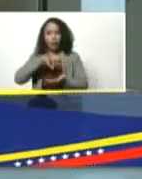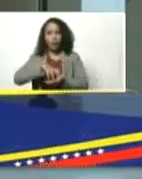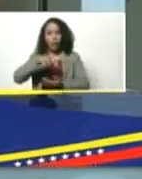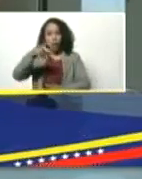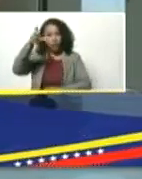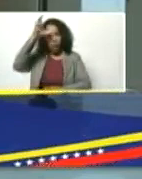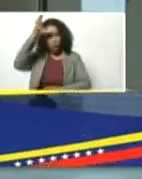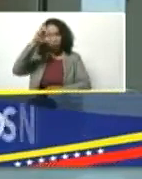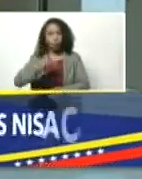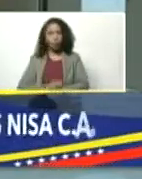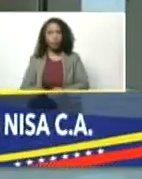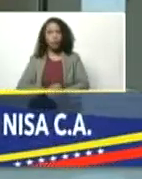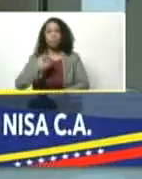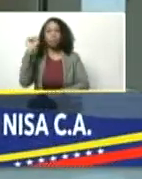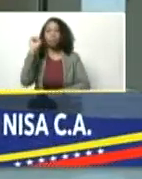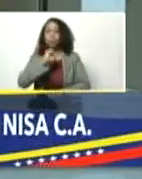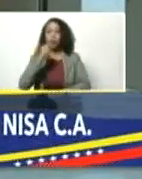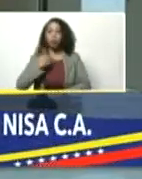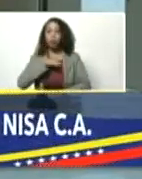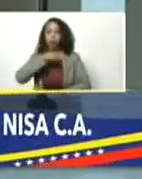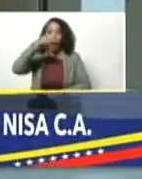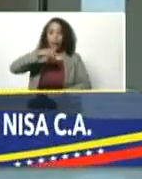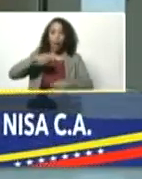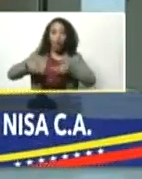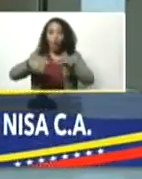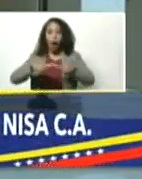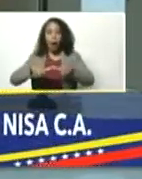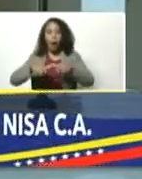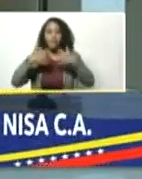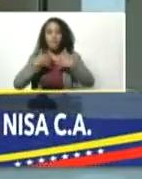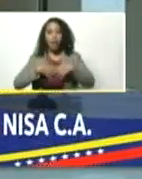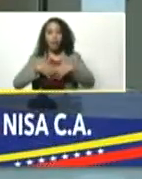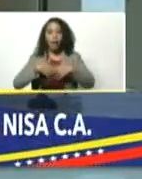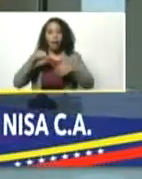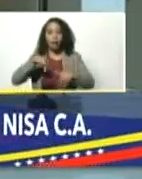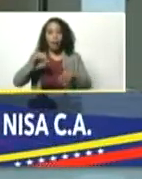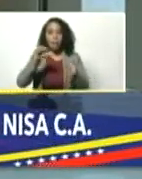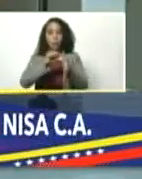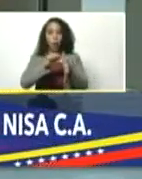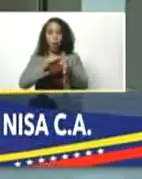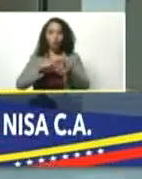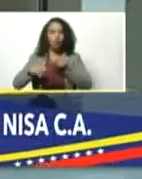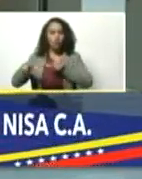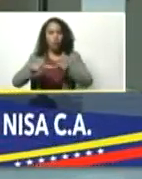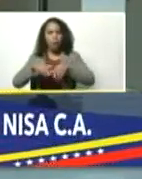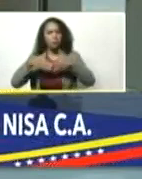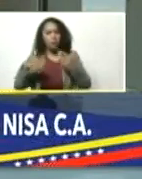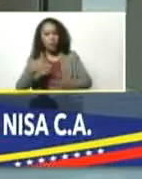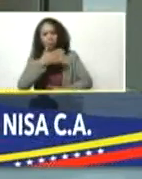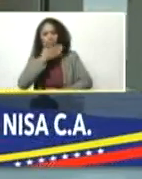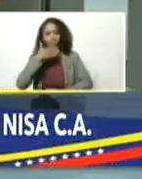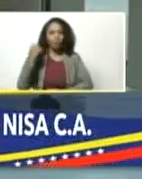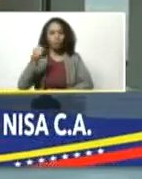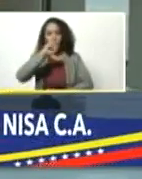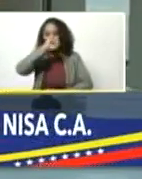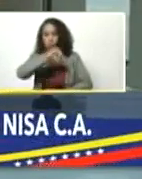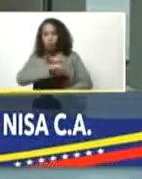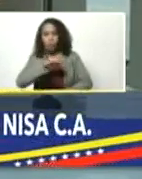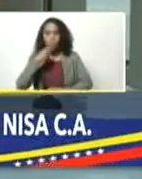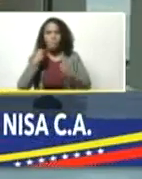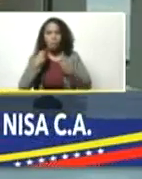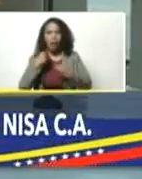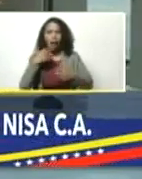Falcón. Ciertamente, aquí estamos en la zona franca industrial de Paraguaná, una zona preferencial para la